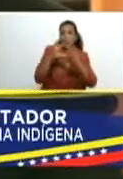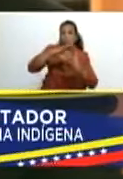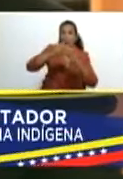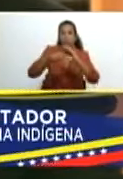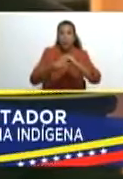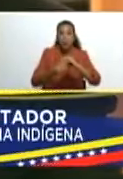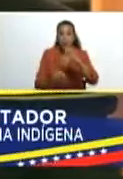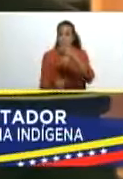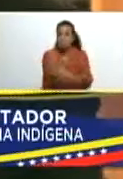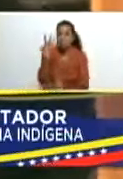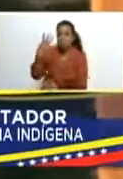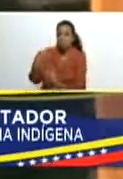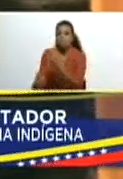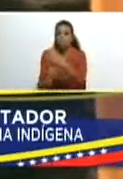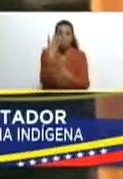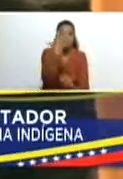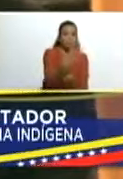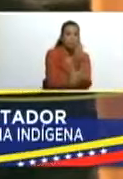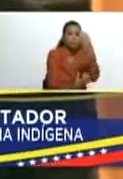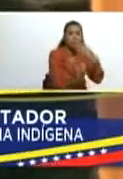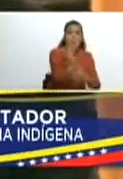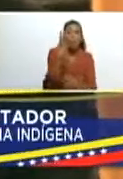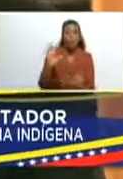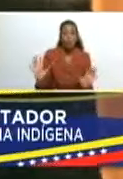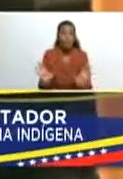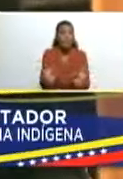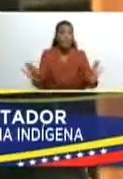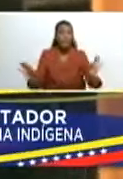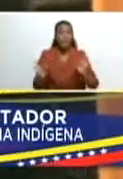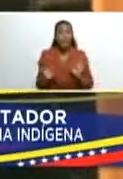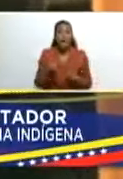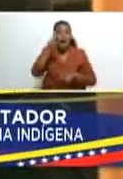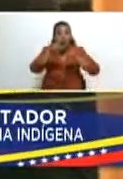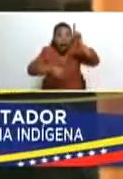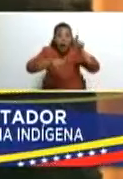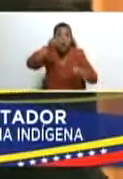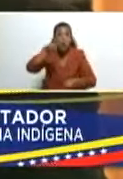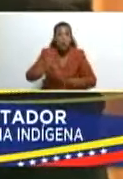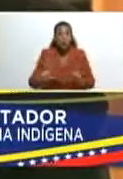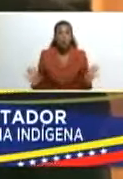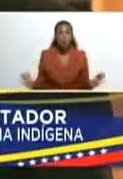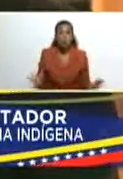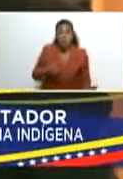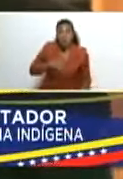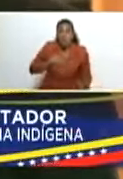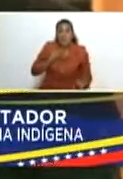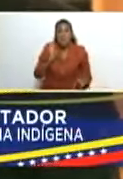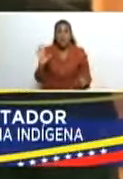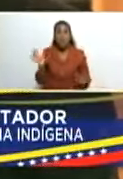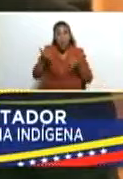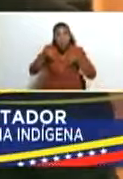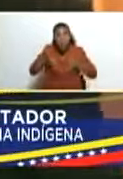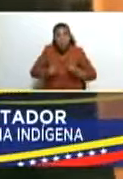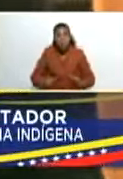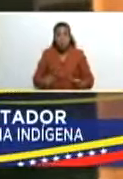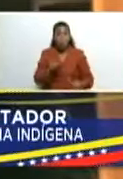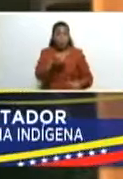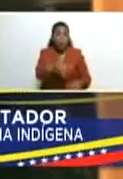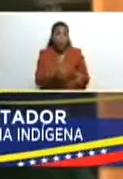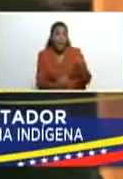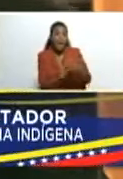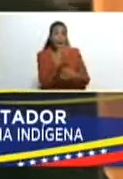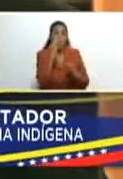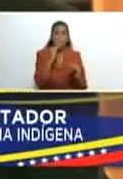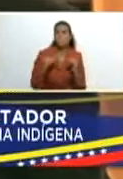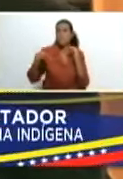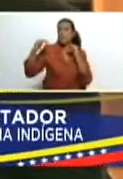ensortijados. Si Dios hubiera querido que alguno de sus hijos fuese superior